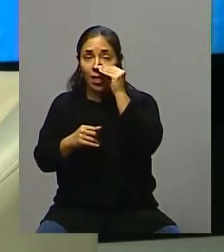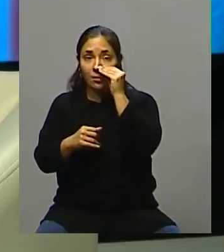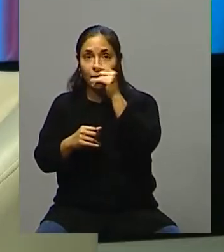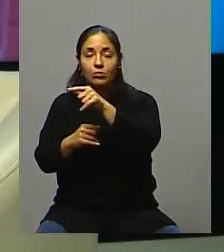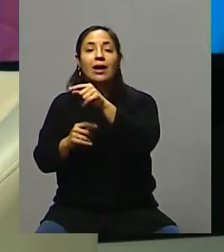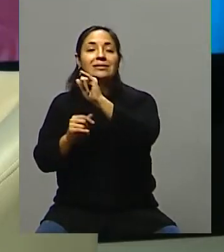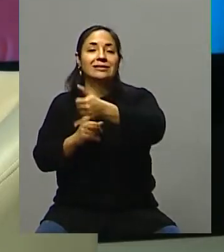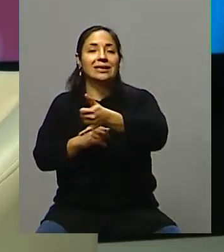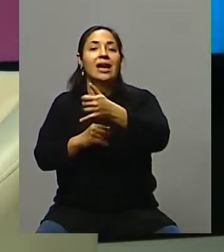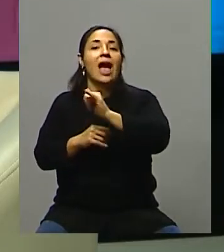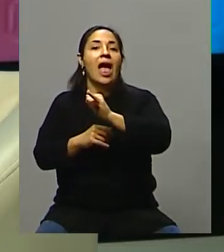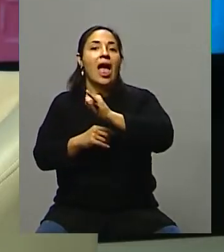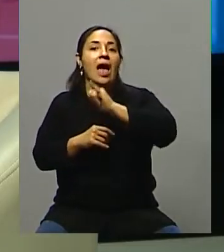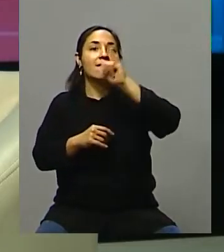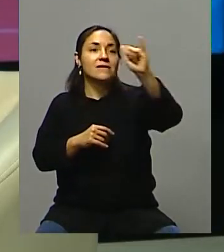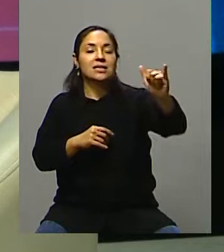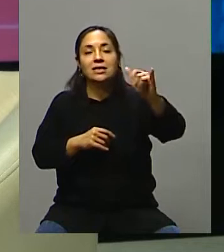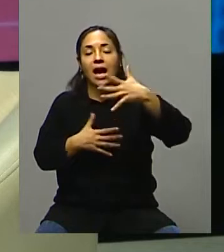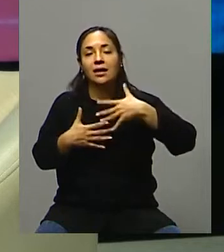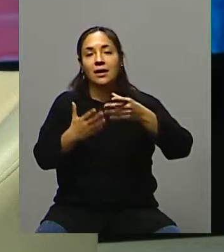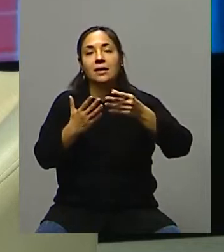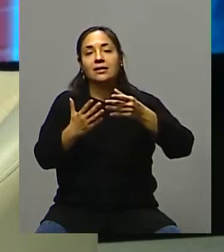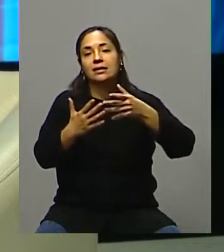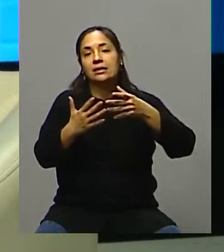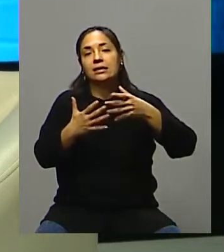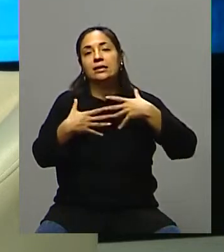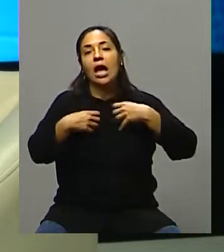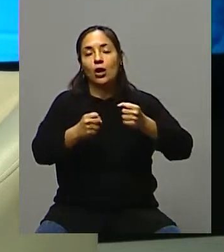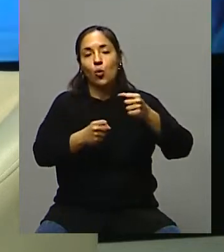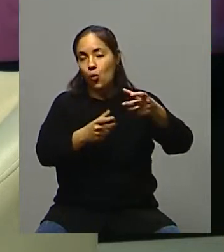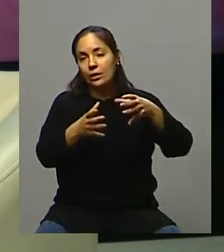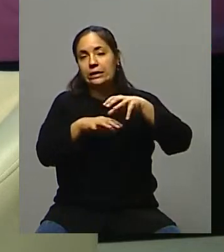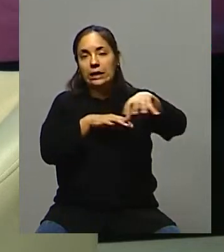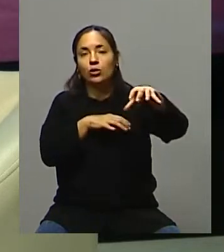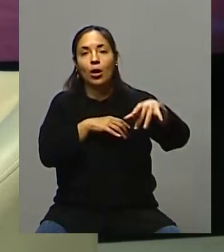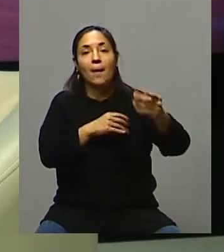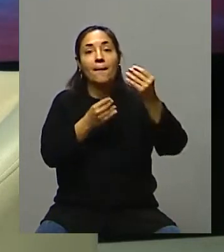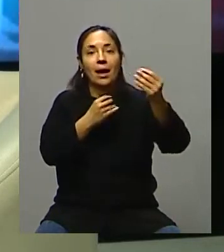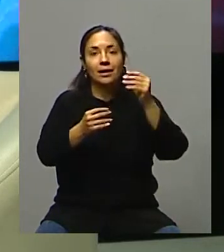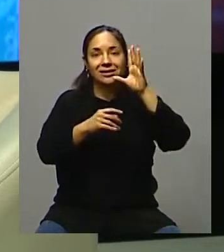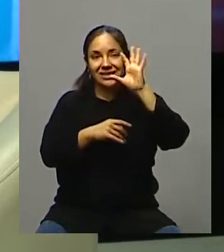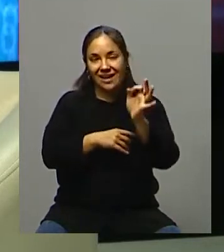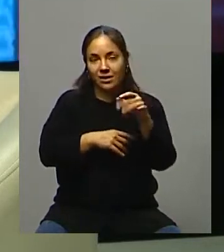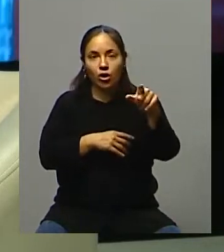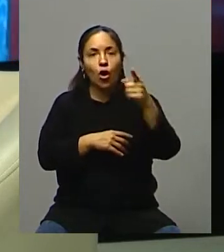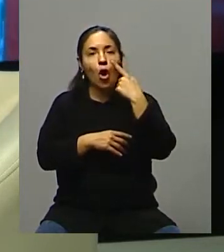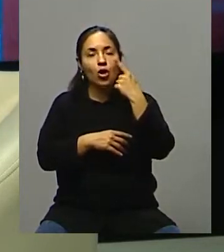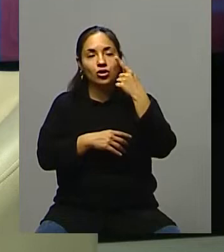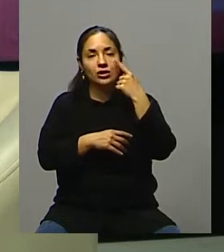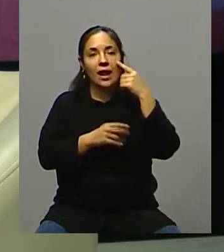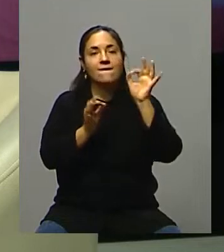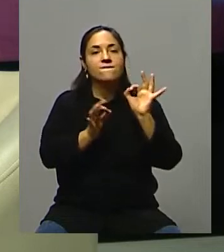avisar al sistema sanitario para tomar las medidas correspondientes, que en realidad es estudiar el virus y que se